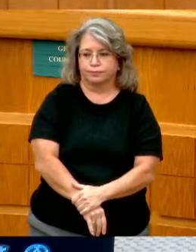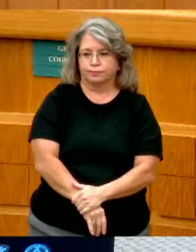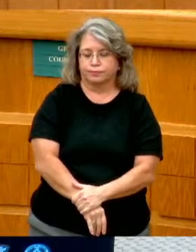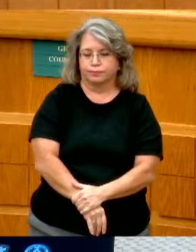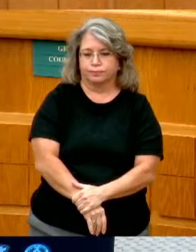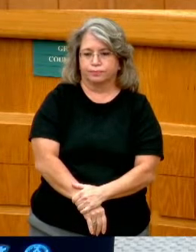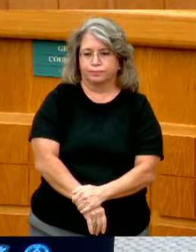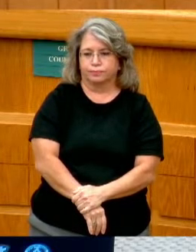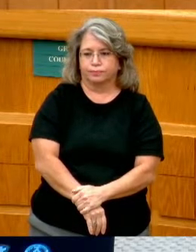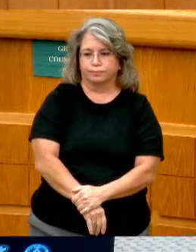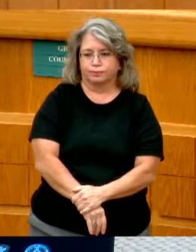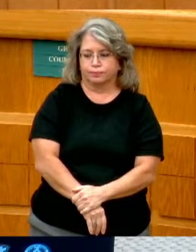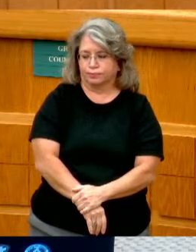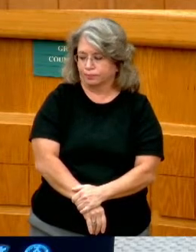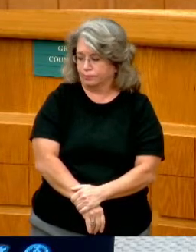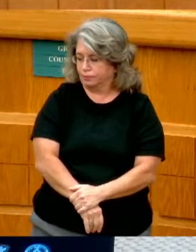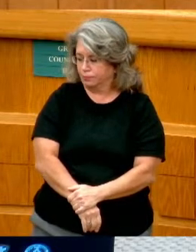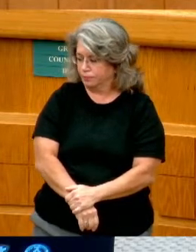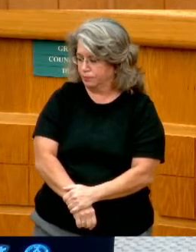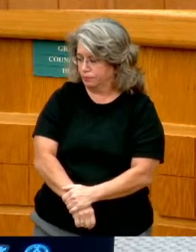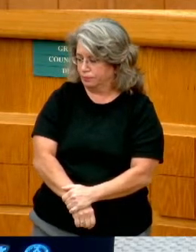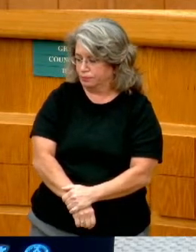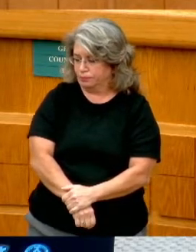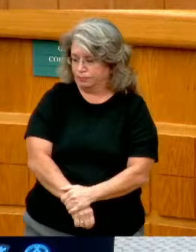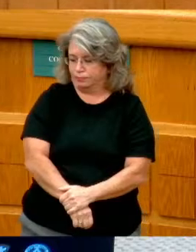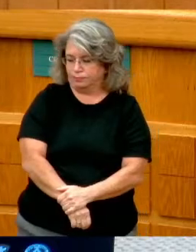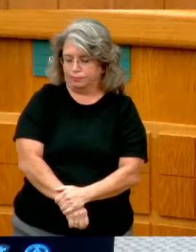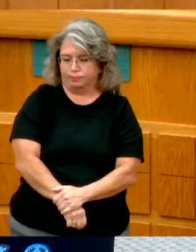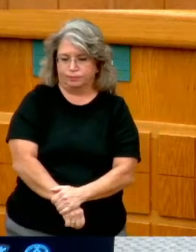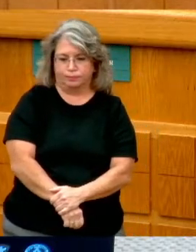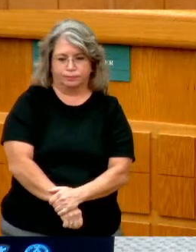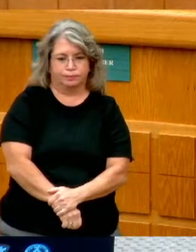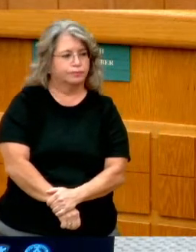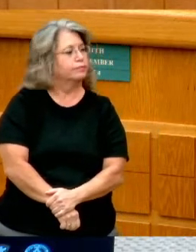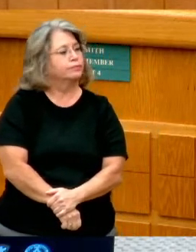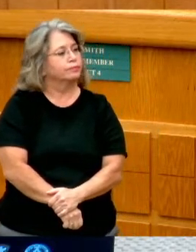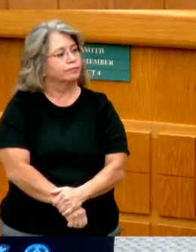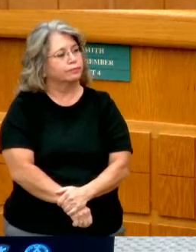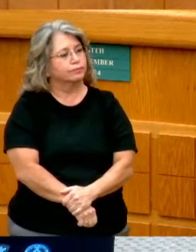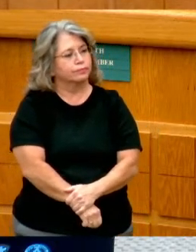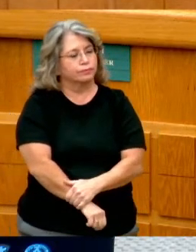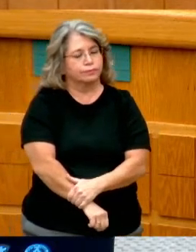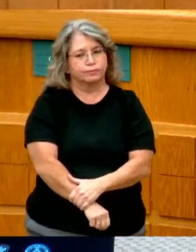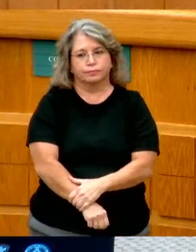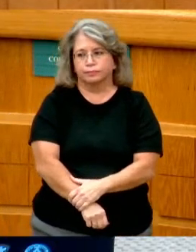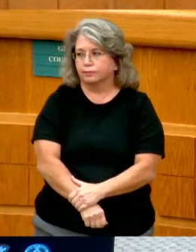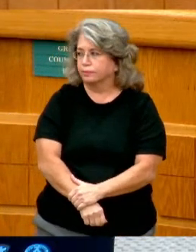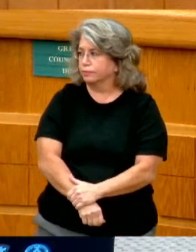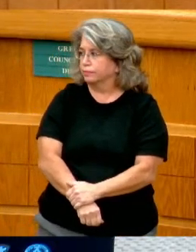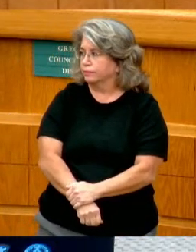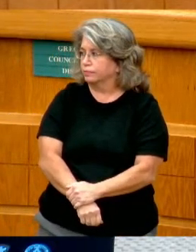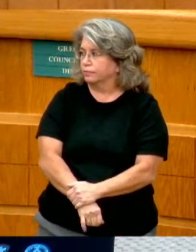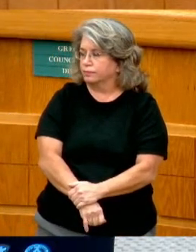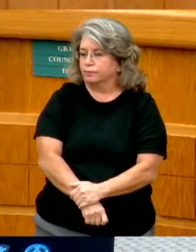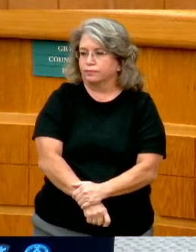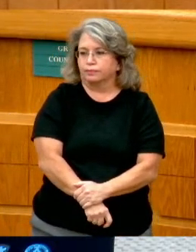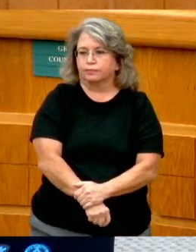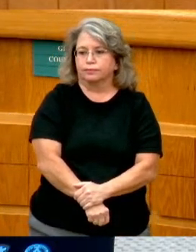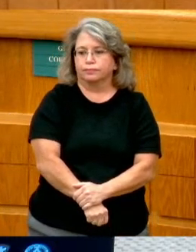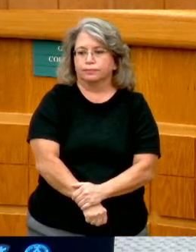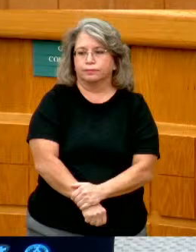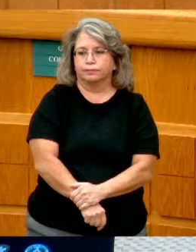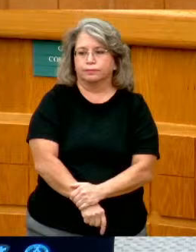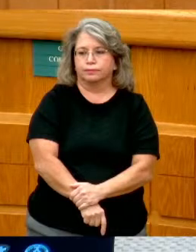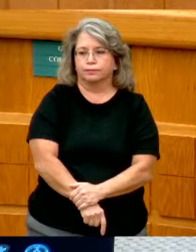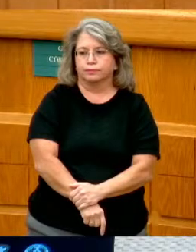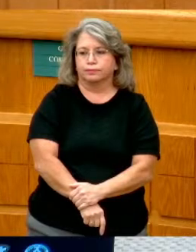se realizó la administración de 3,000 vacunas en el Centro de Exposición Richard Borchardt para primera dosis. Entre hoy y mañana se van a llevar a cabo más clínicas